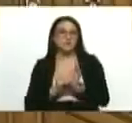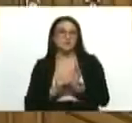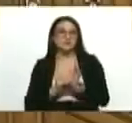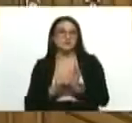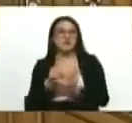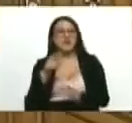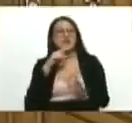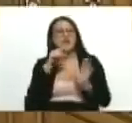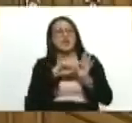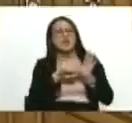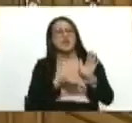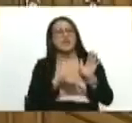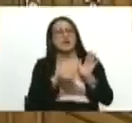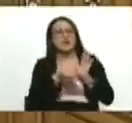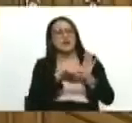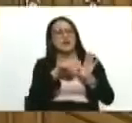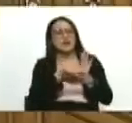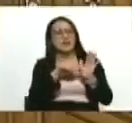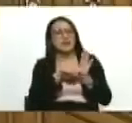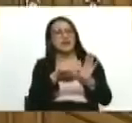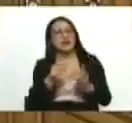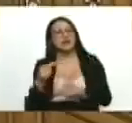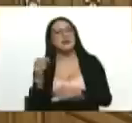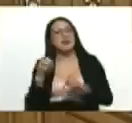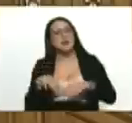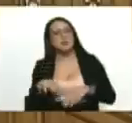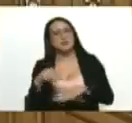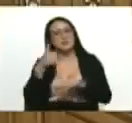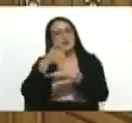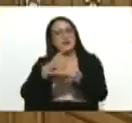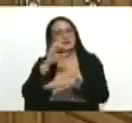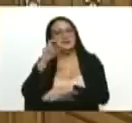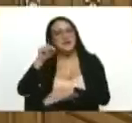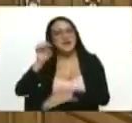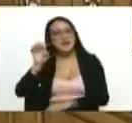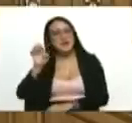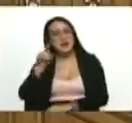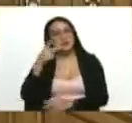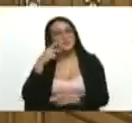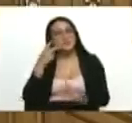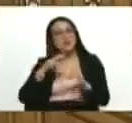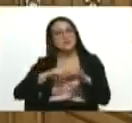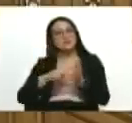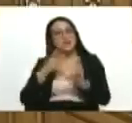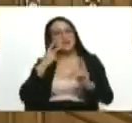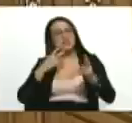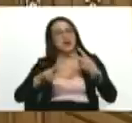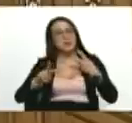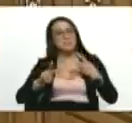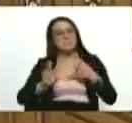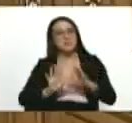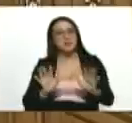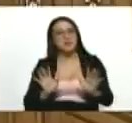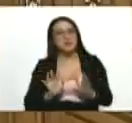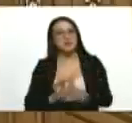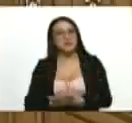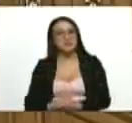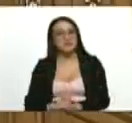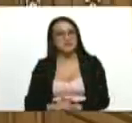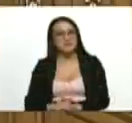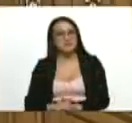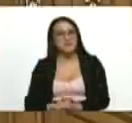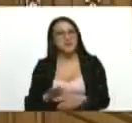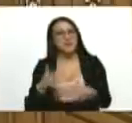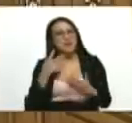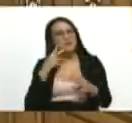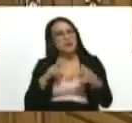eurodiputados. La renuncia de los rectores del CNE forma parte de una trampa del régimen. ¿Cuál